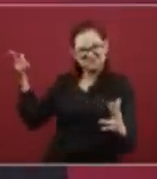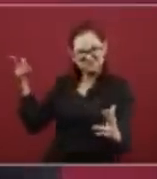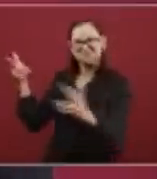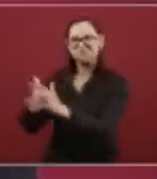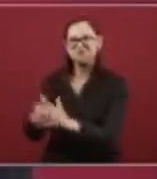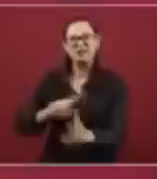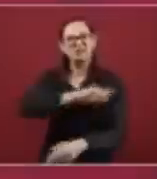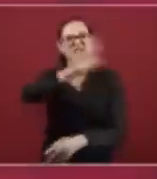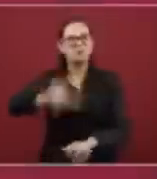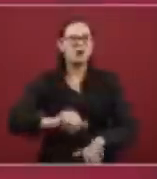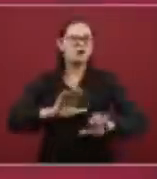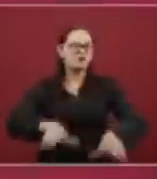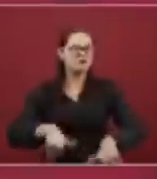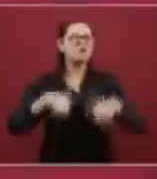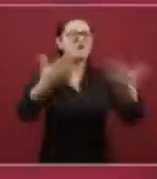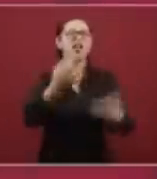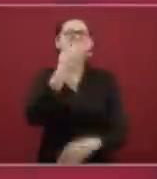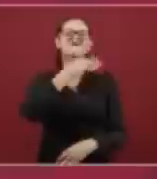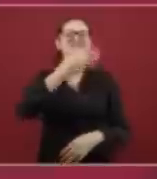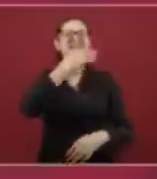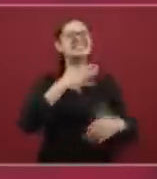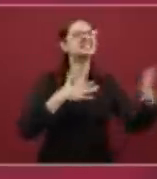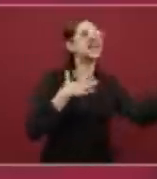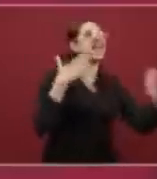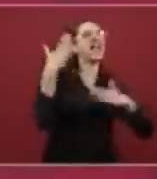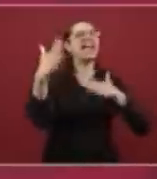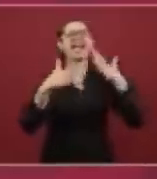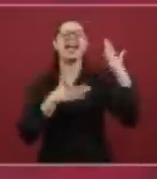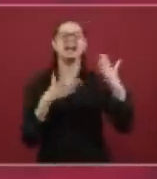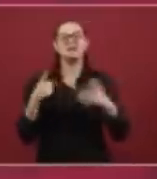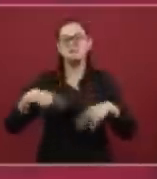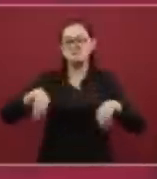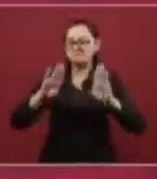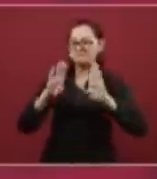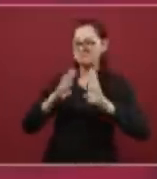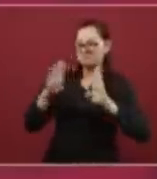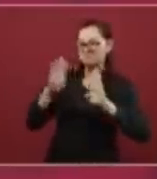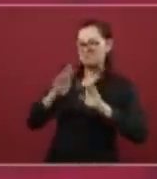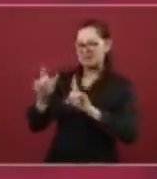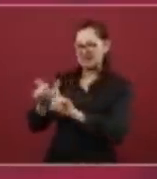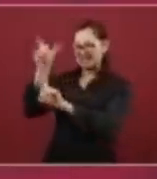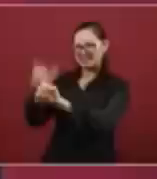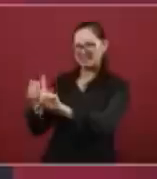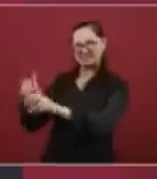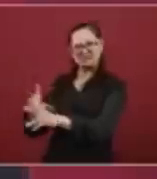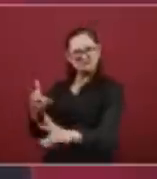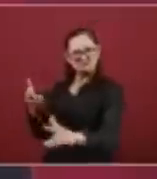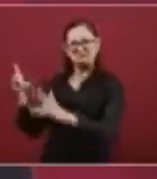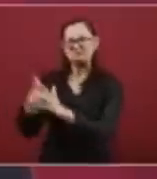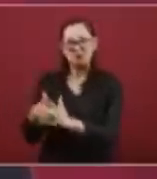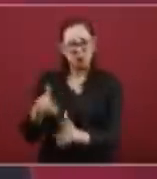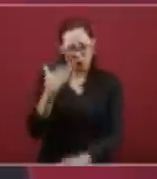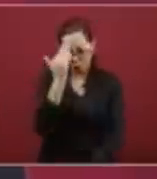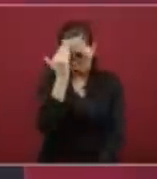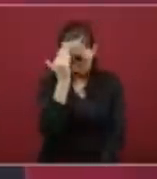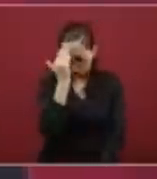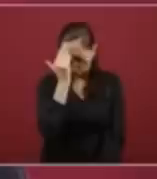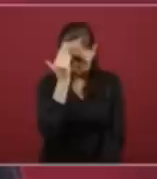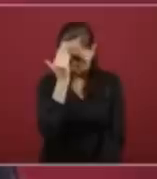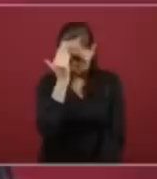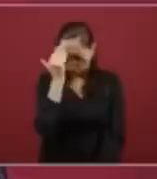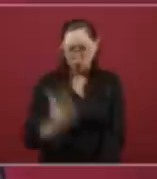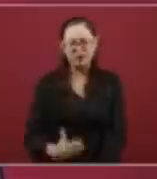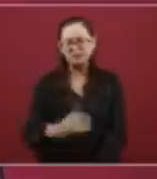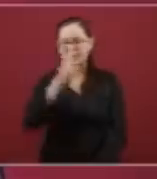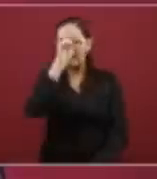cuando los militares lo sacrificaron, que es una de las cosas más horrendas y vergonzosas